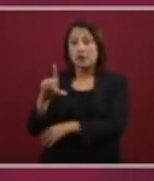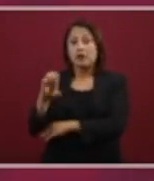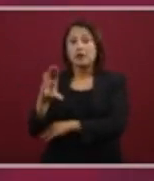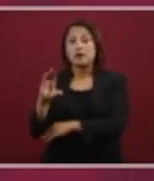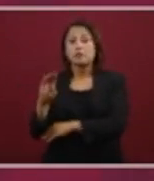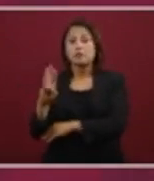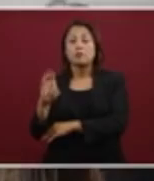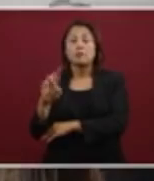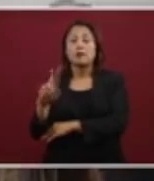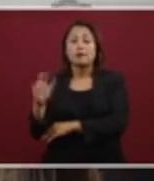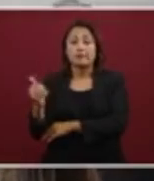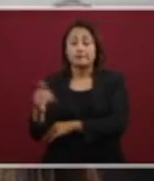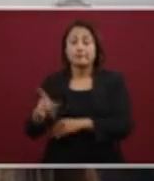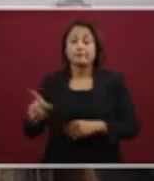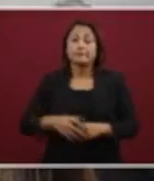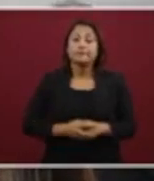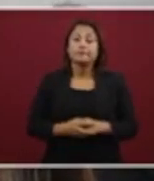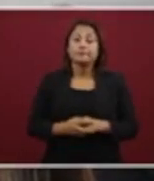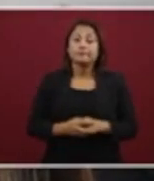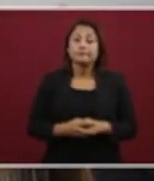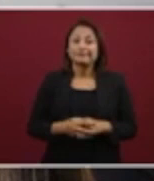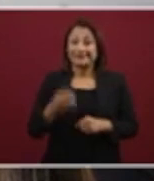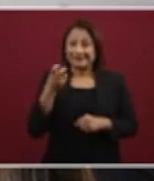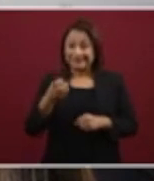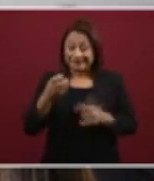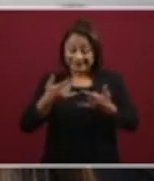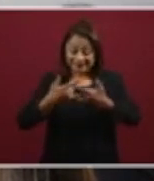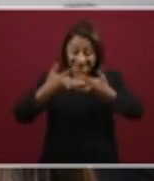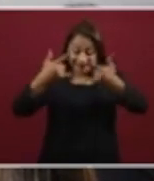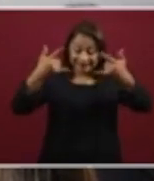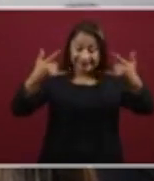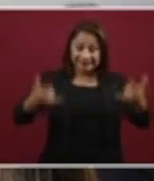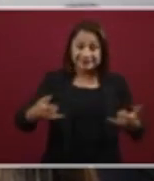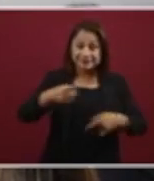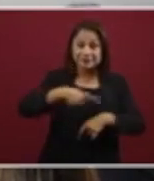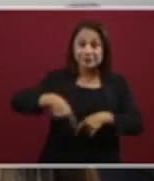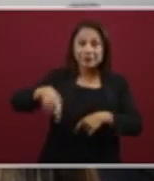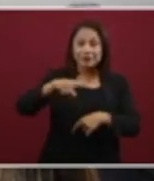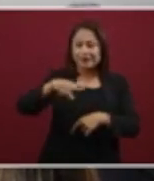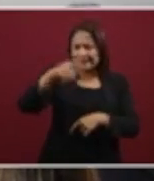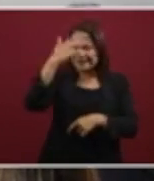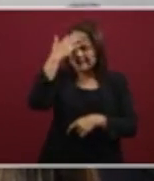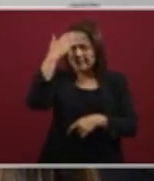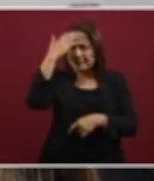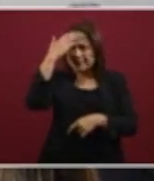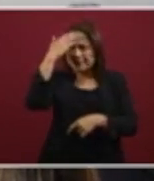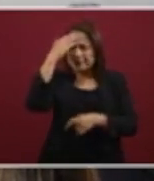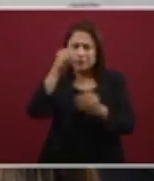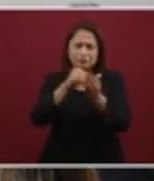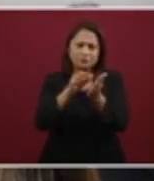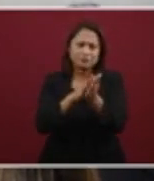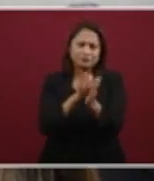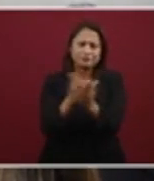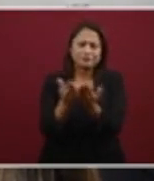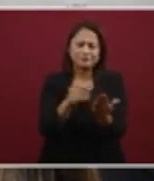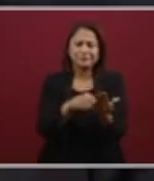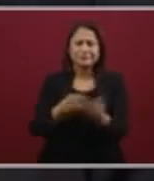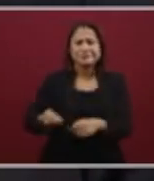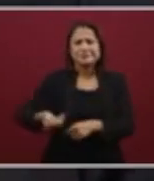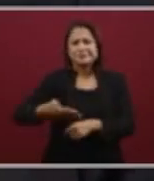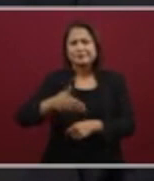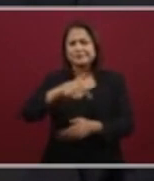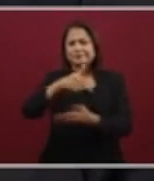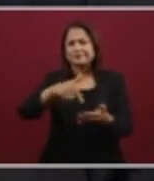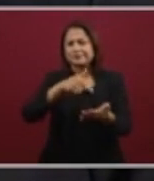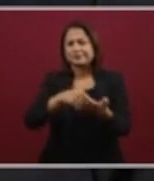Bueno, eso que se conoce como la escena trágica comenzó con la detención